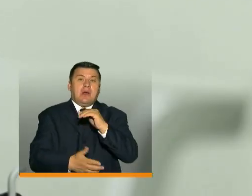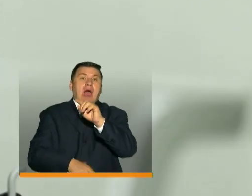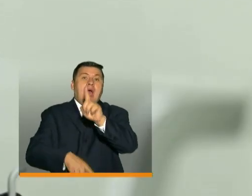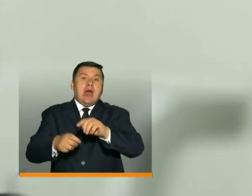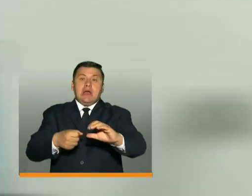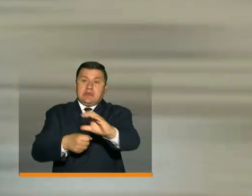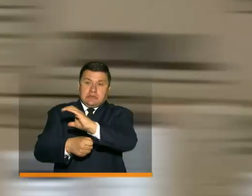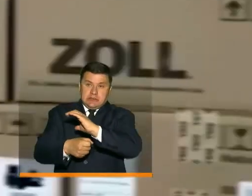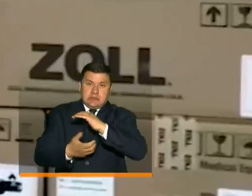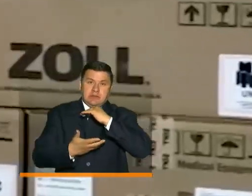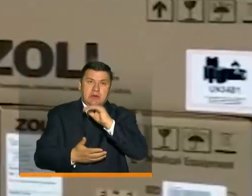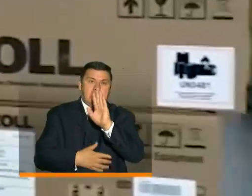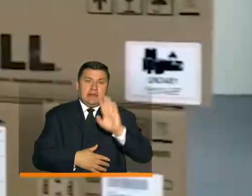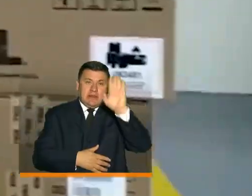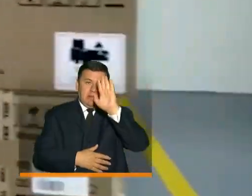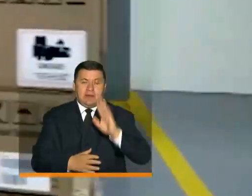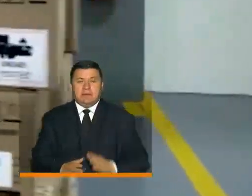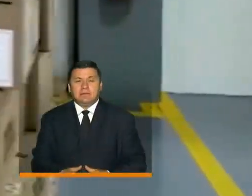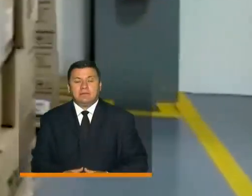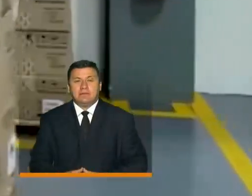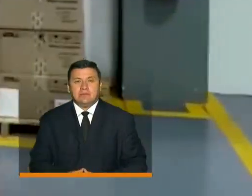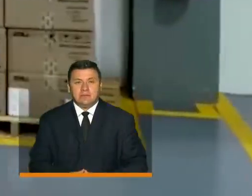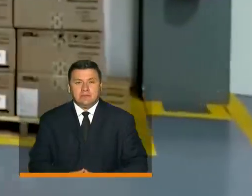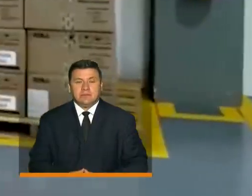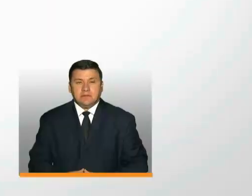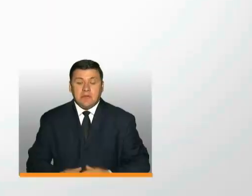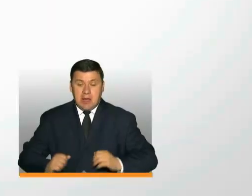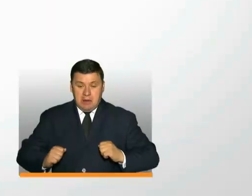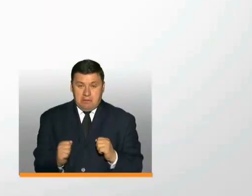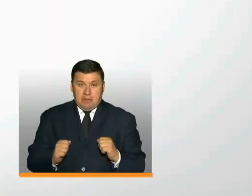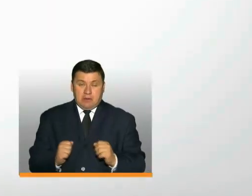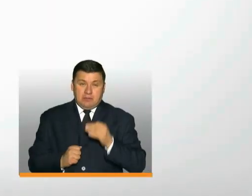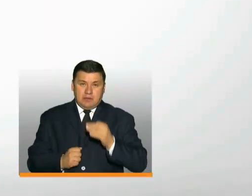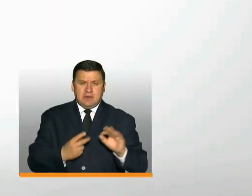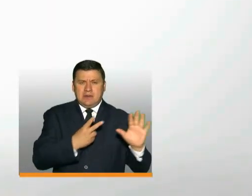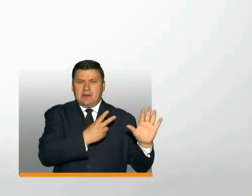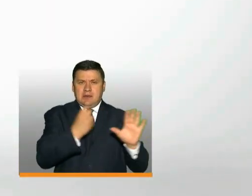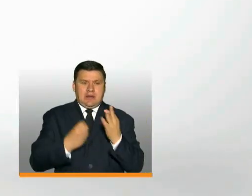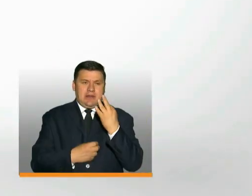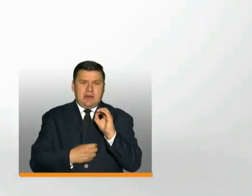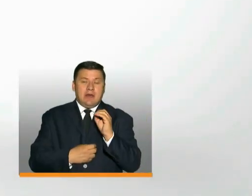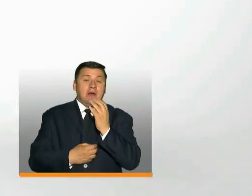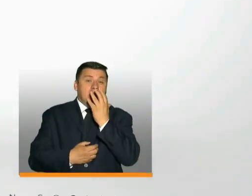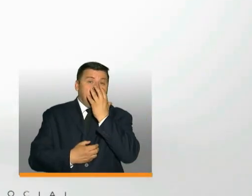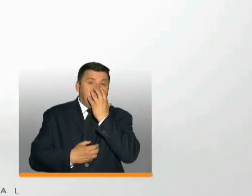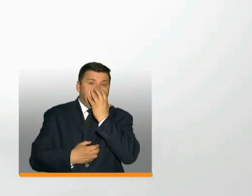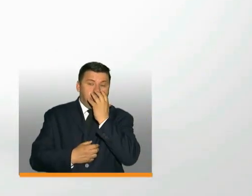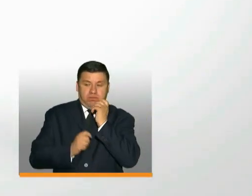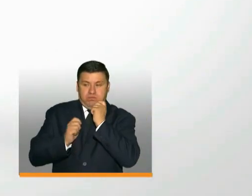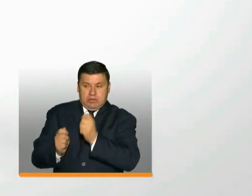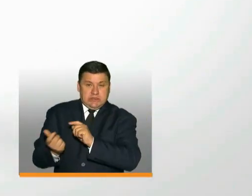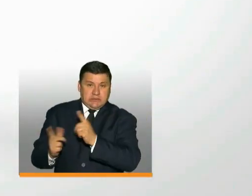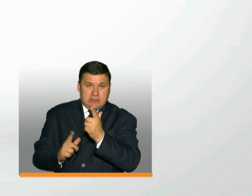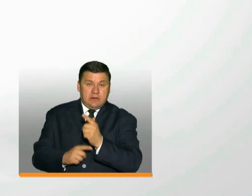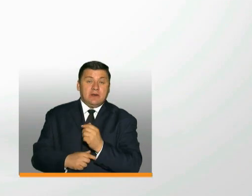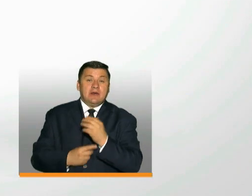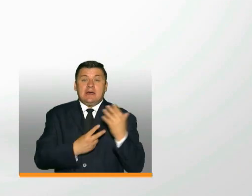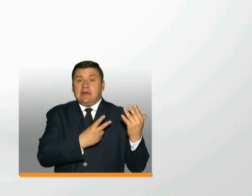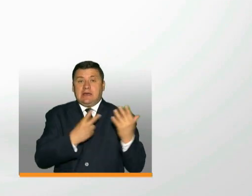algunas ciudades y departamentos. En Bogotá, 730 ventiladores asignados